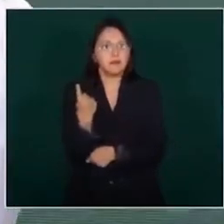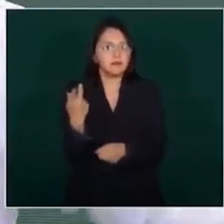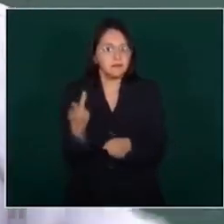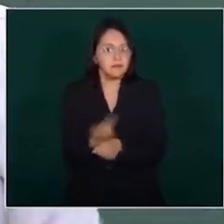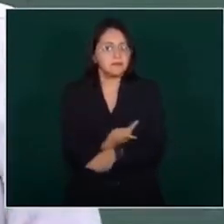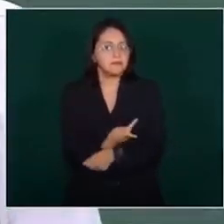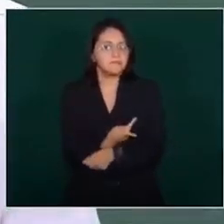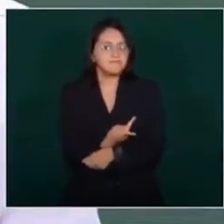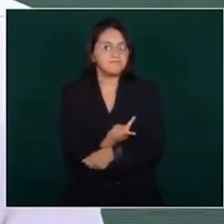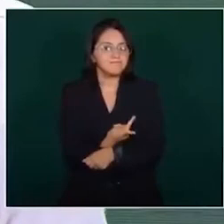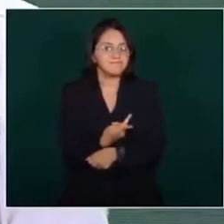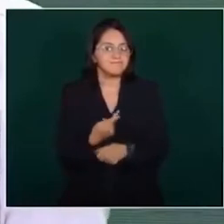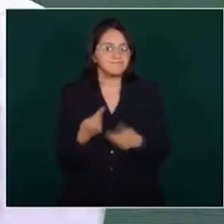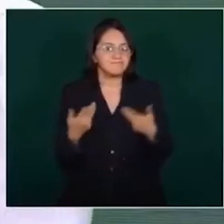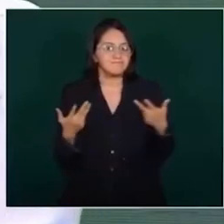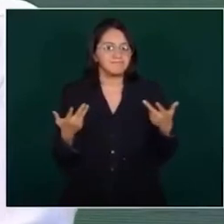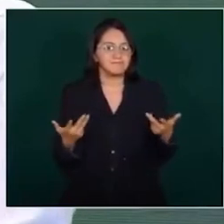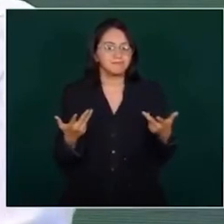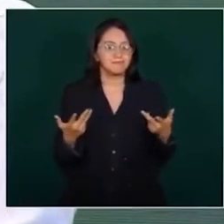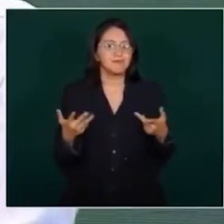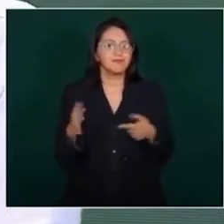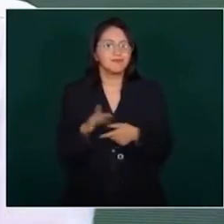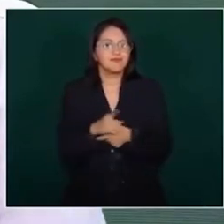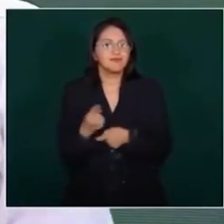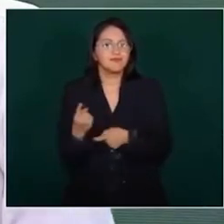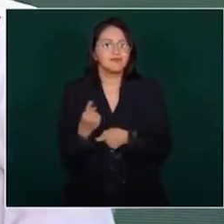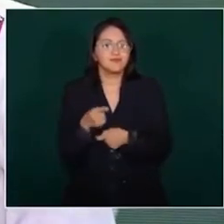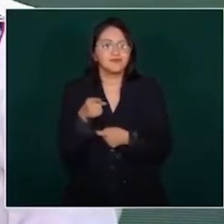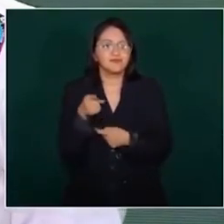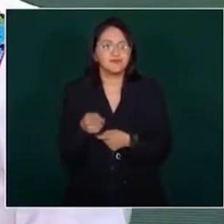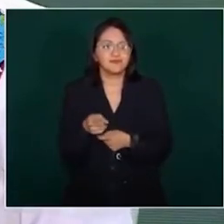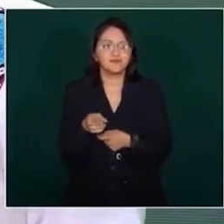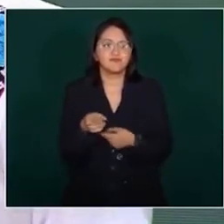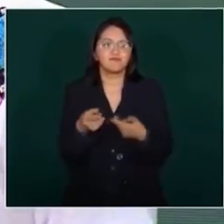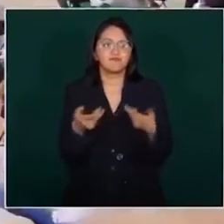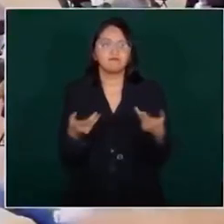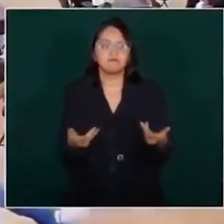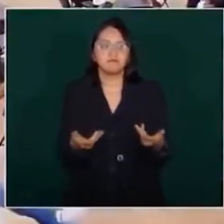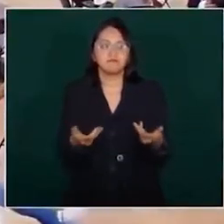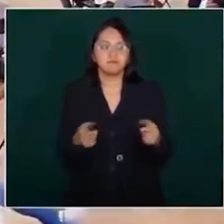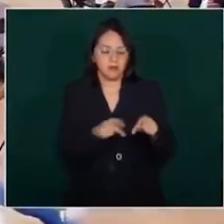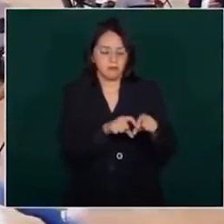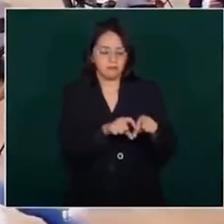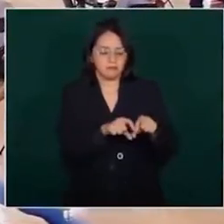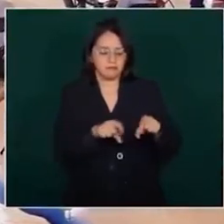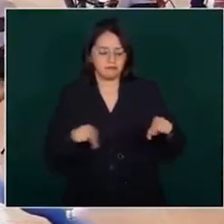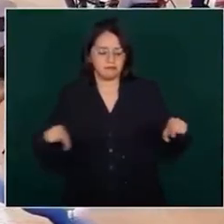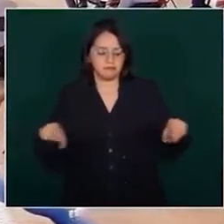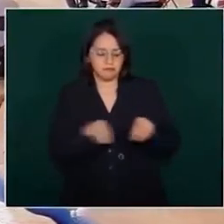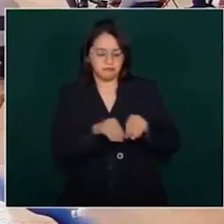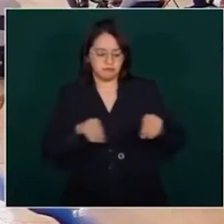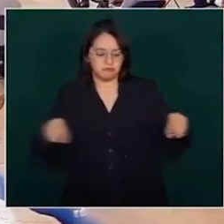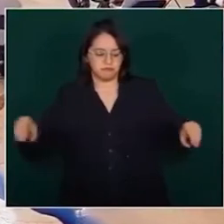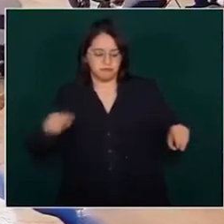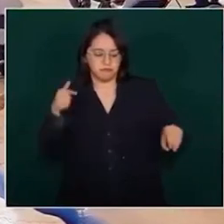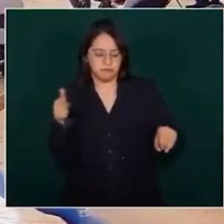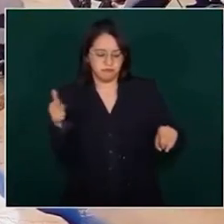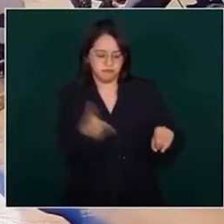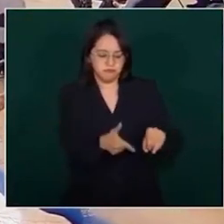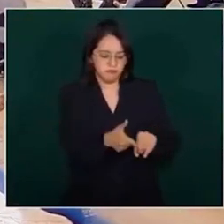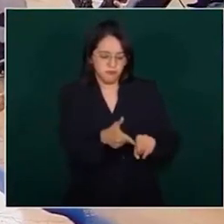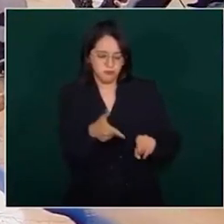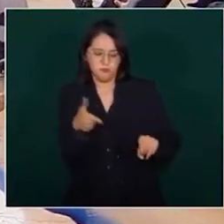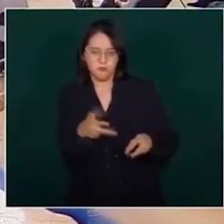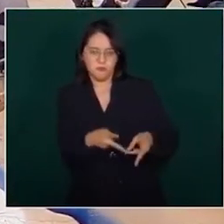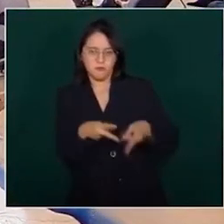intervenían, rompían perforaban un ducto,